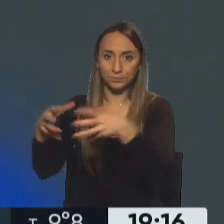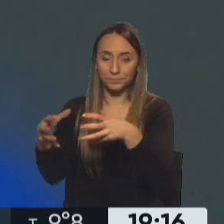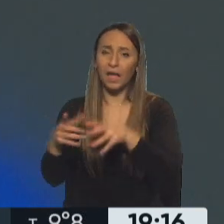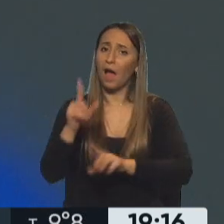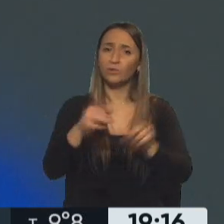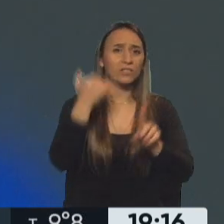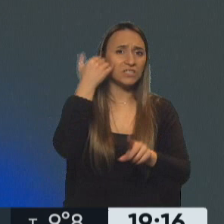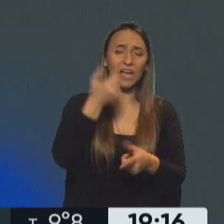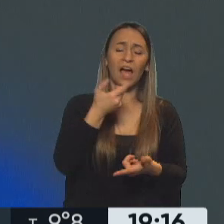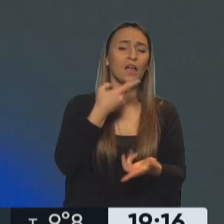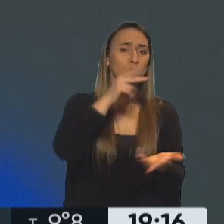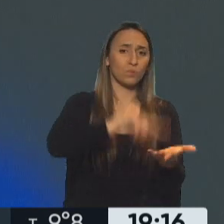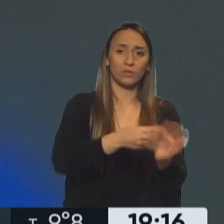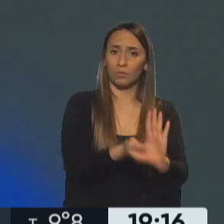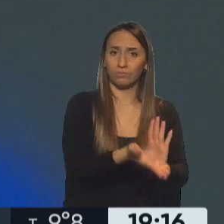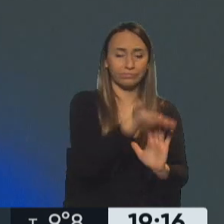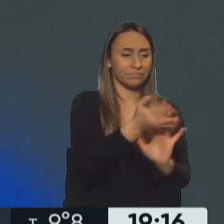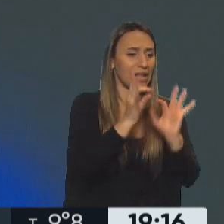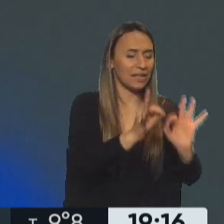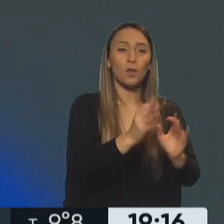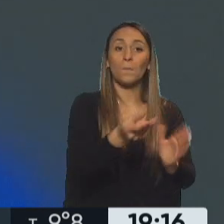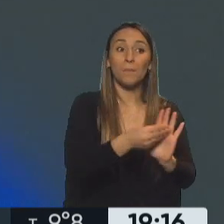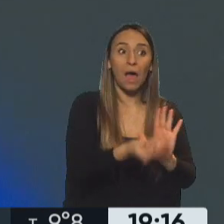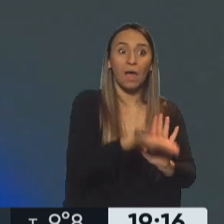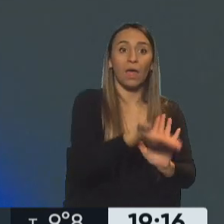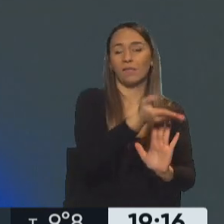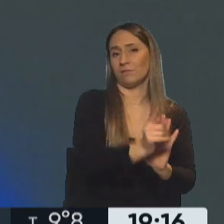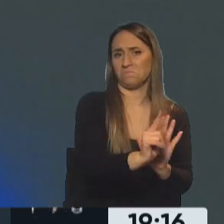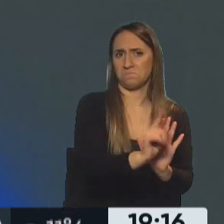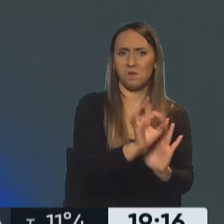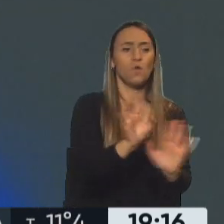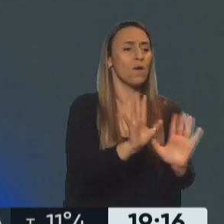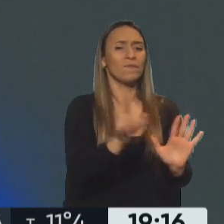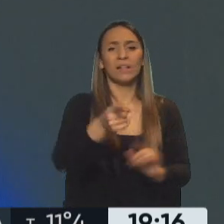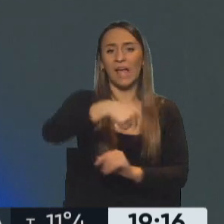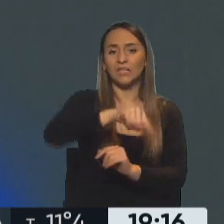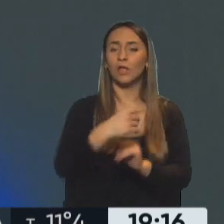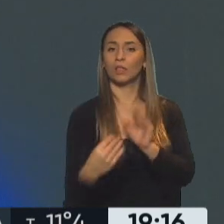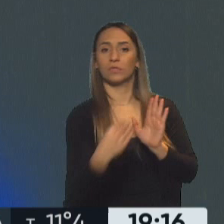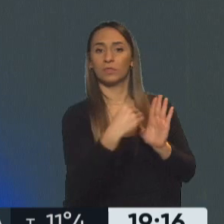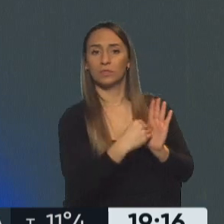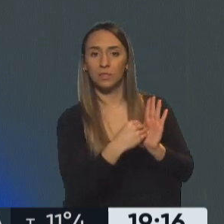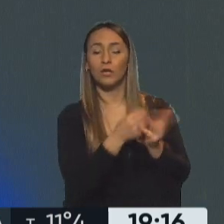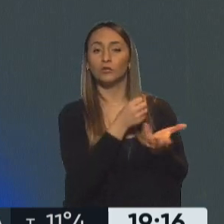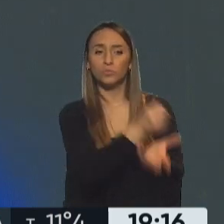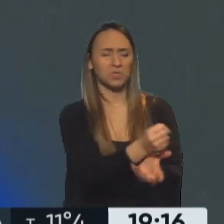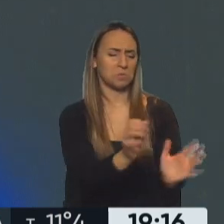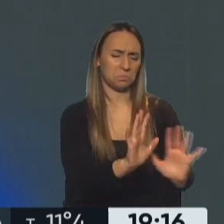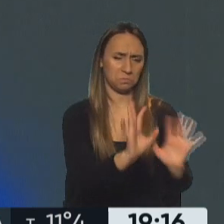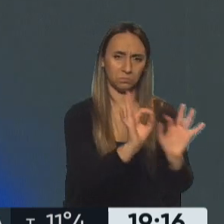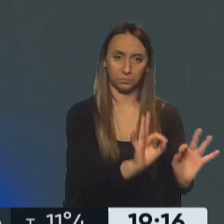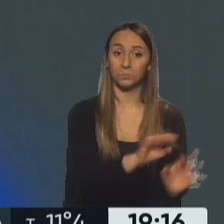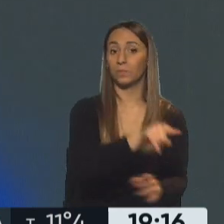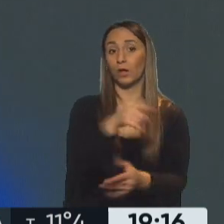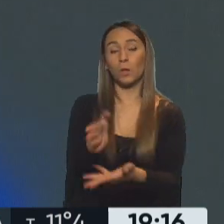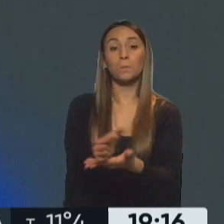públicos y que no va a tener ningún incremento más y que no se tiene que anotar en ningún lado para seguir percibiendo el subsidio. La población